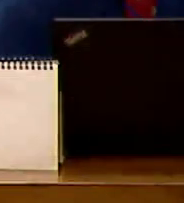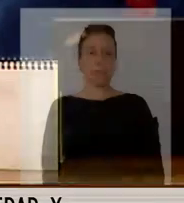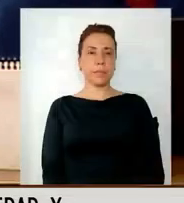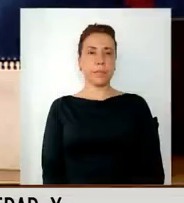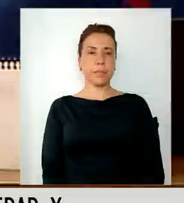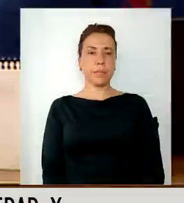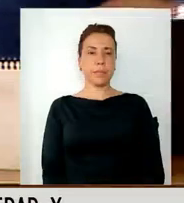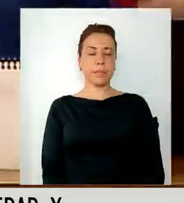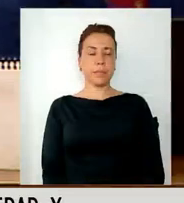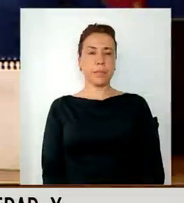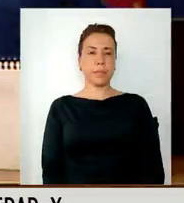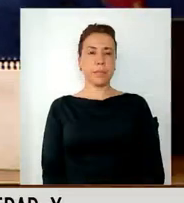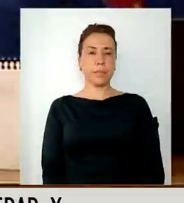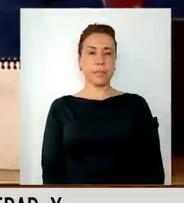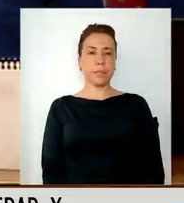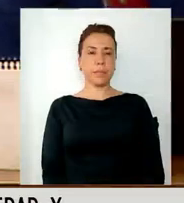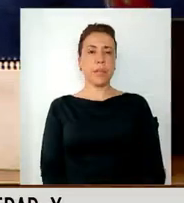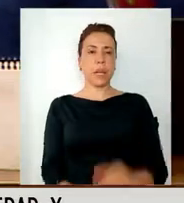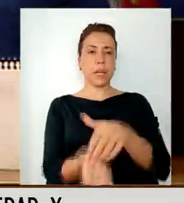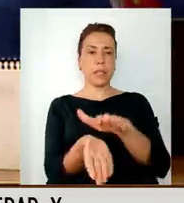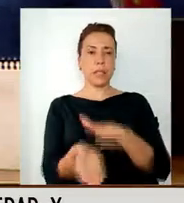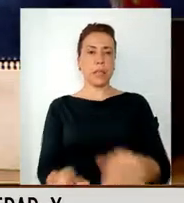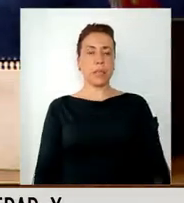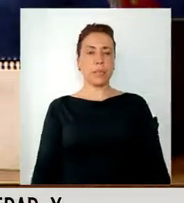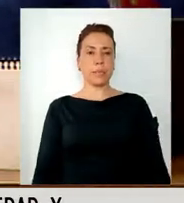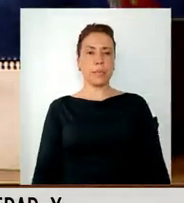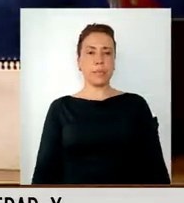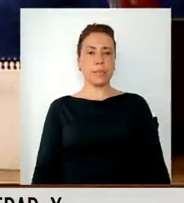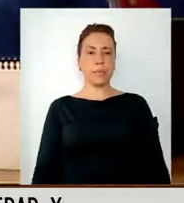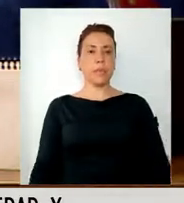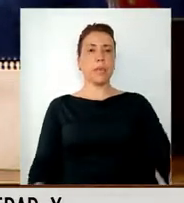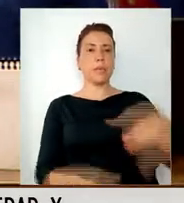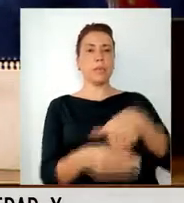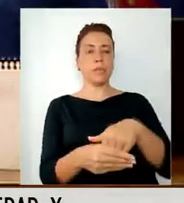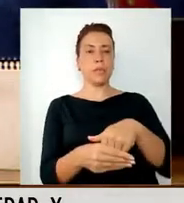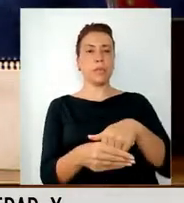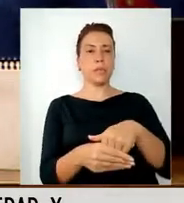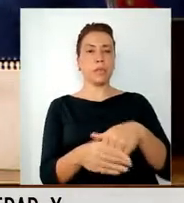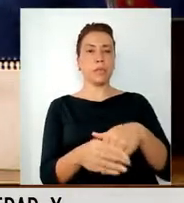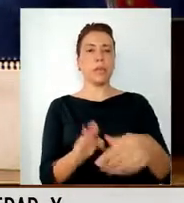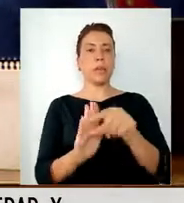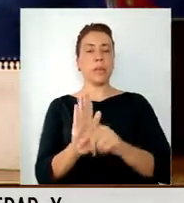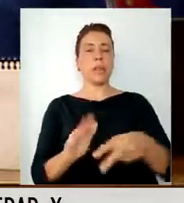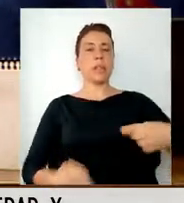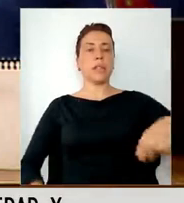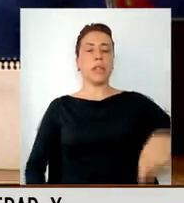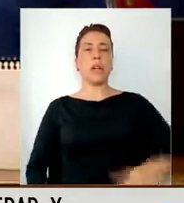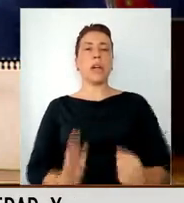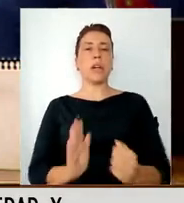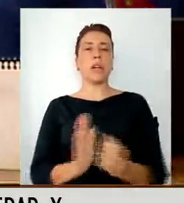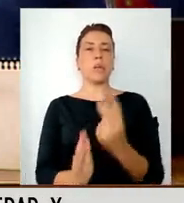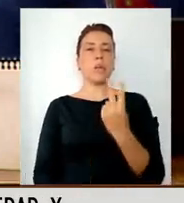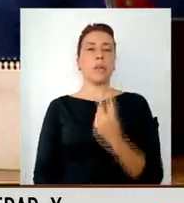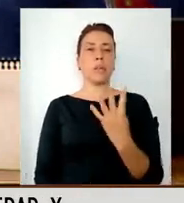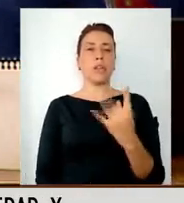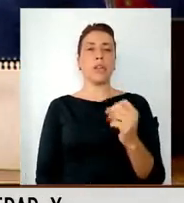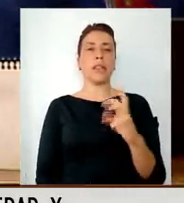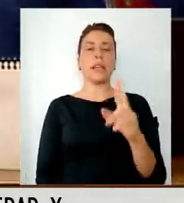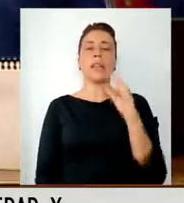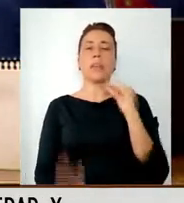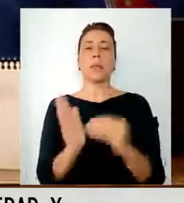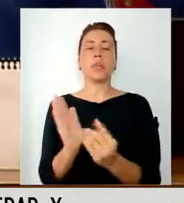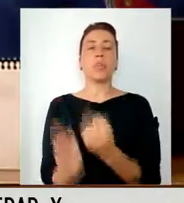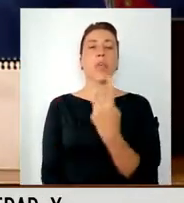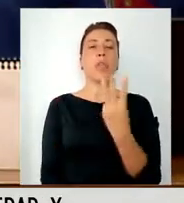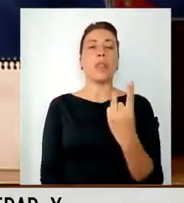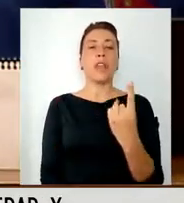rechazado en votación las enmiendas del senado sobre el artículo 24 ter contenido en el numeral 31 que ha pasado